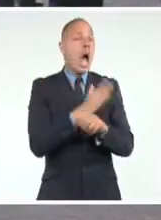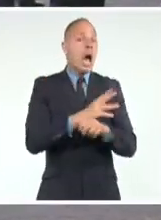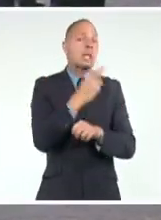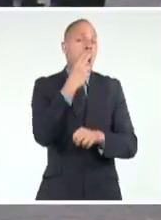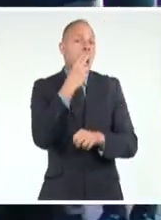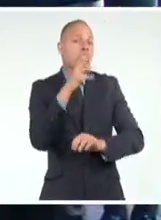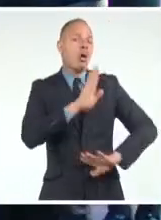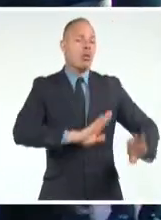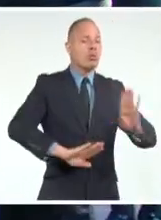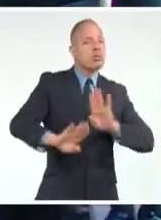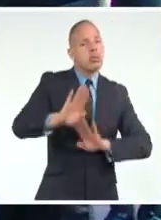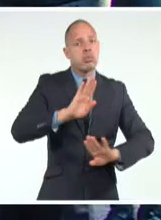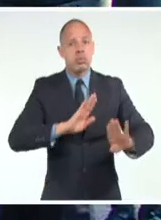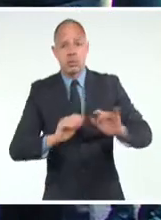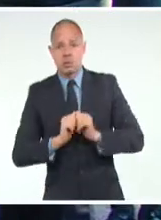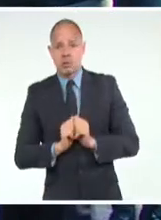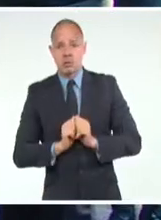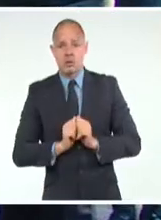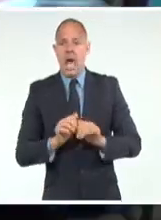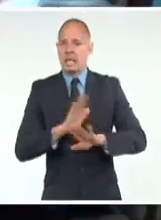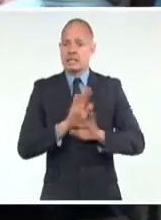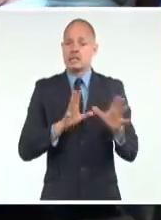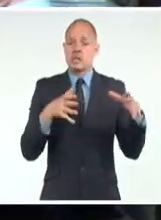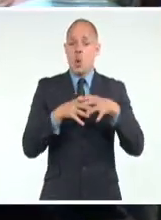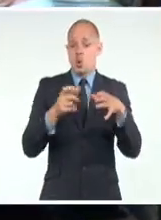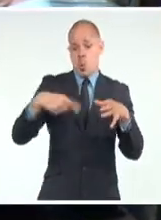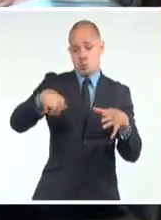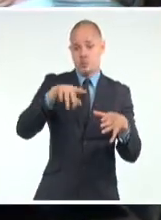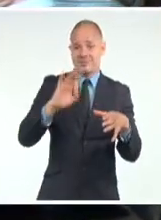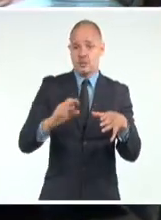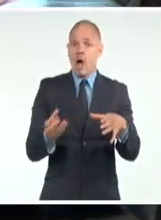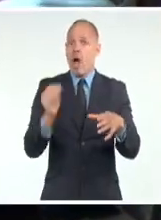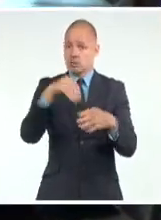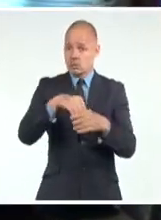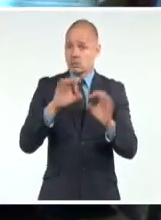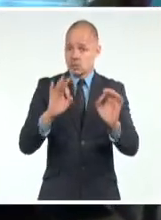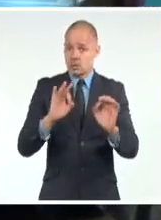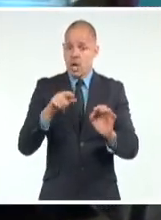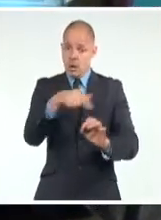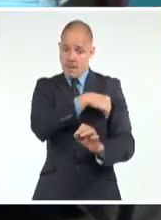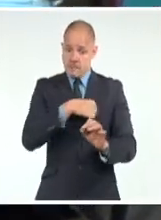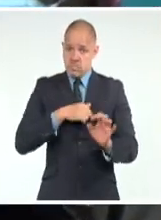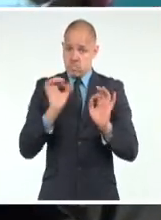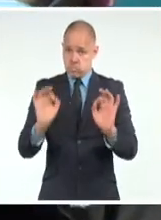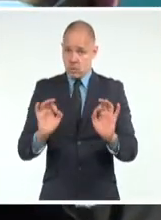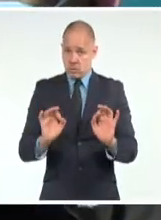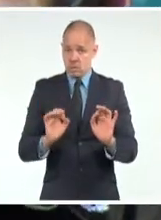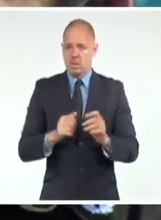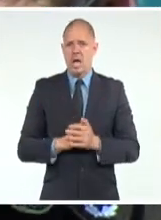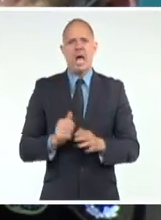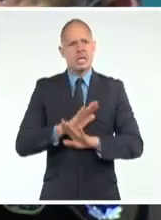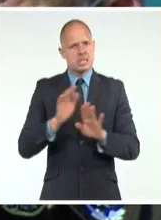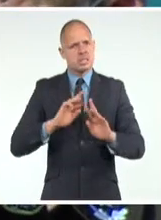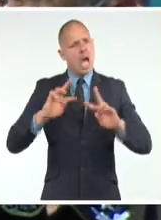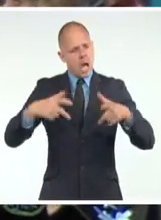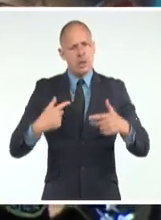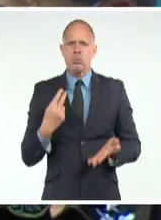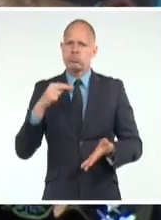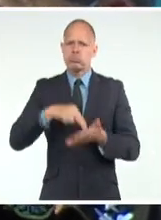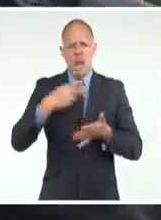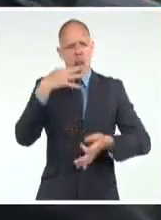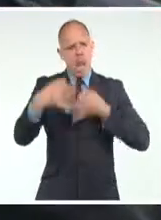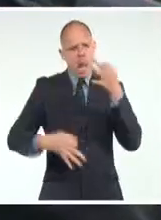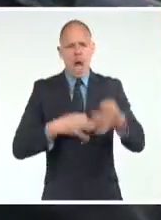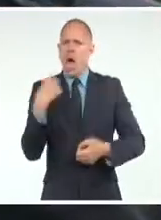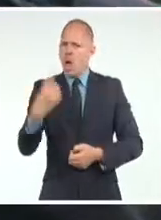capital, los combatientes pertenecientes a la Brigada Especial Nacional del Ministerio del Interior ratificaron su respaldo a la Revolución